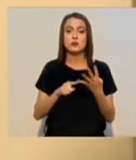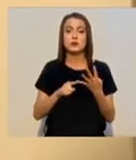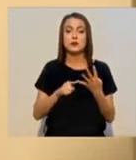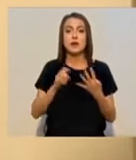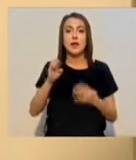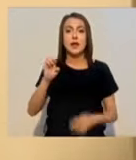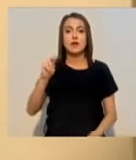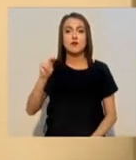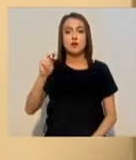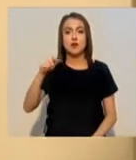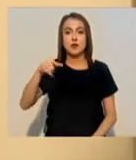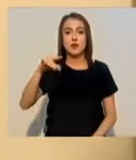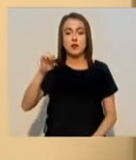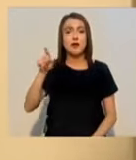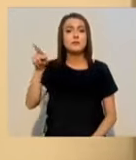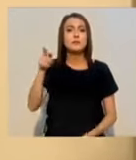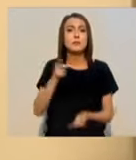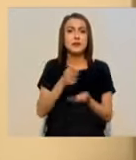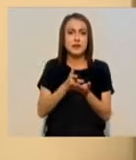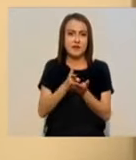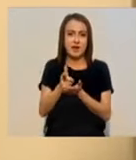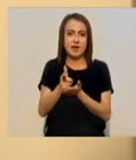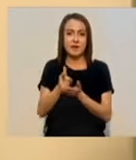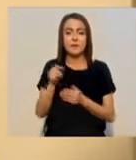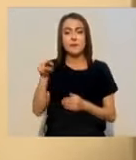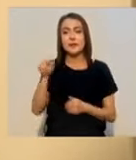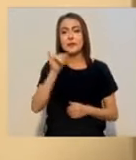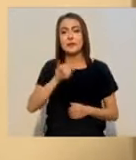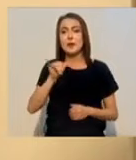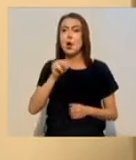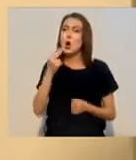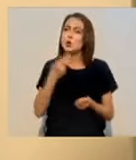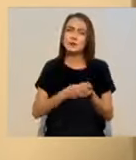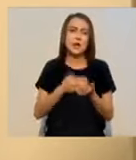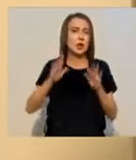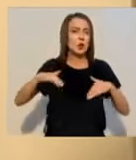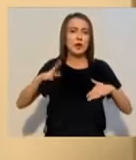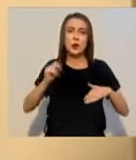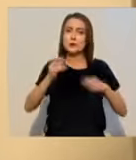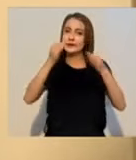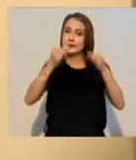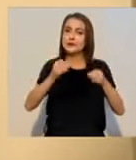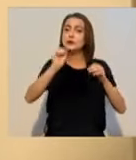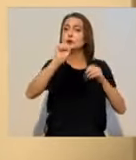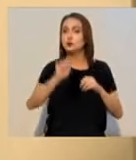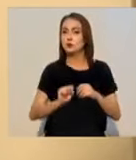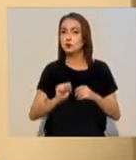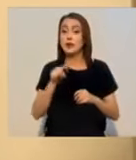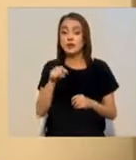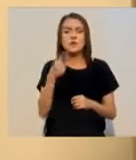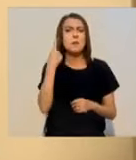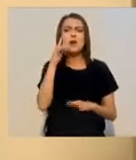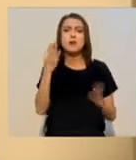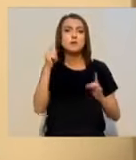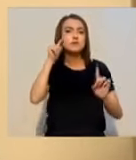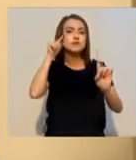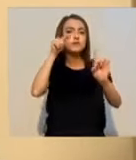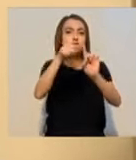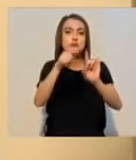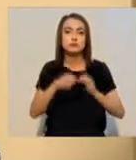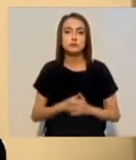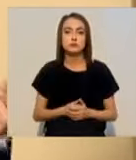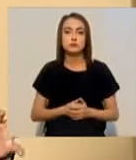Enrique Baltodano de Liberia y un hospital que todavía no está definido en la zona sur. Todo esto con miras